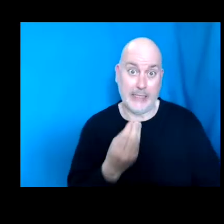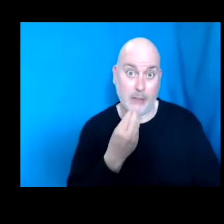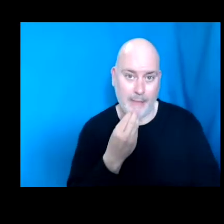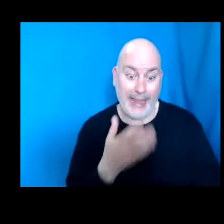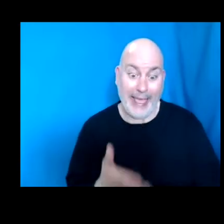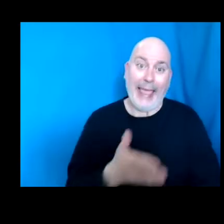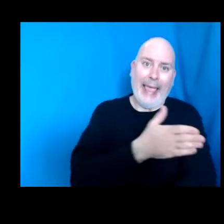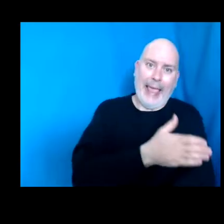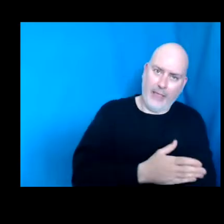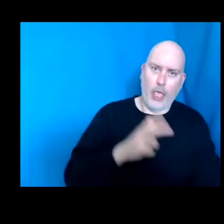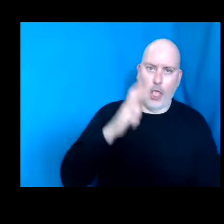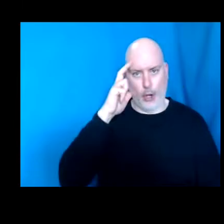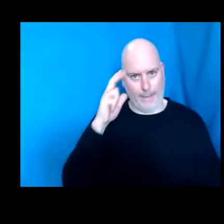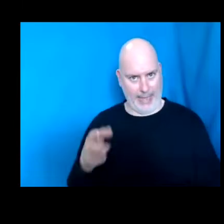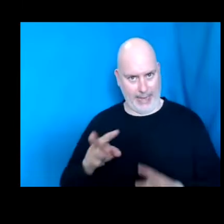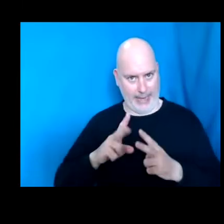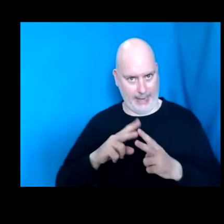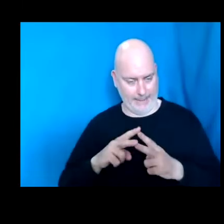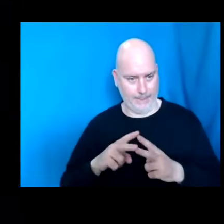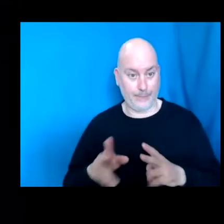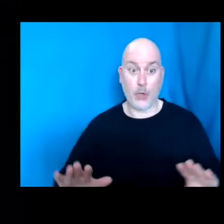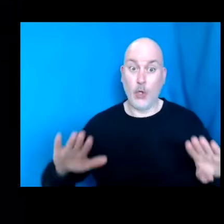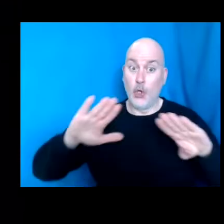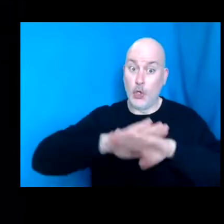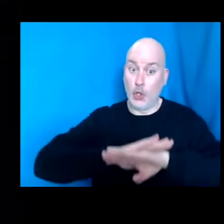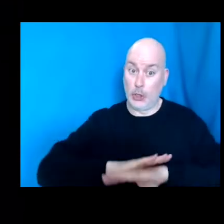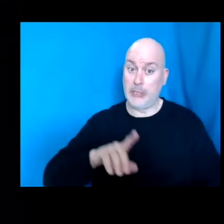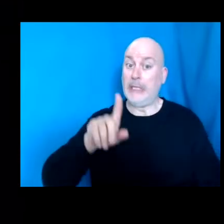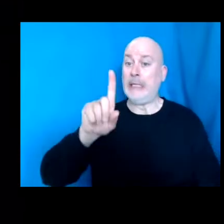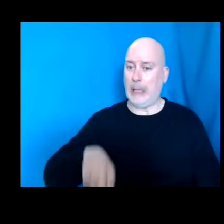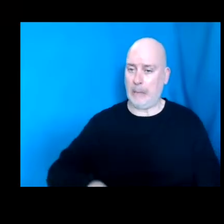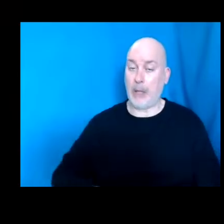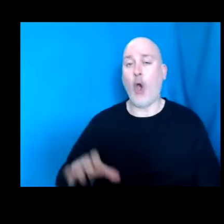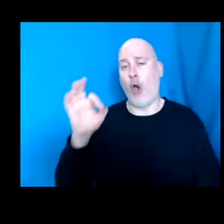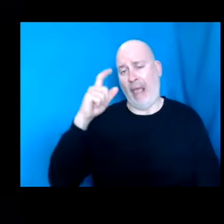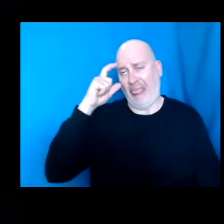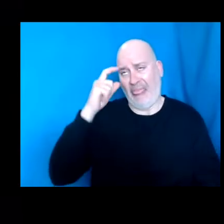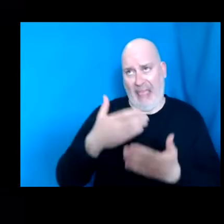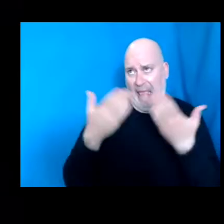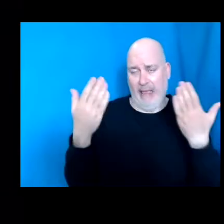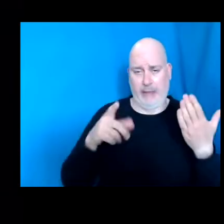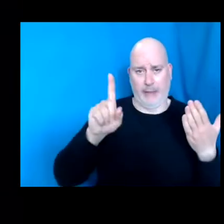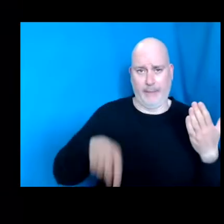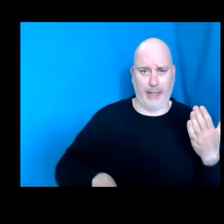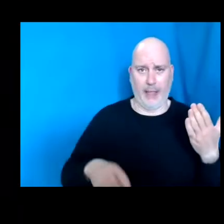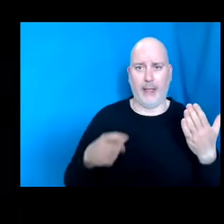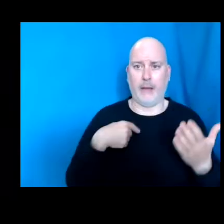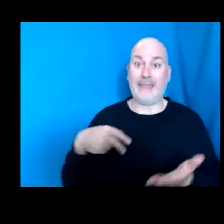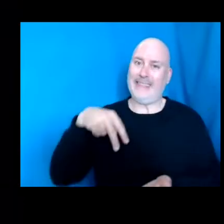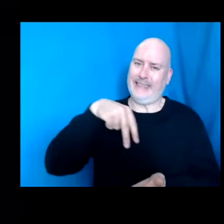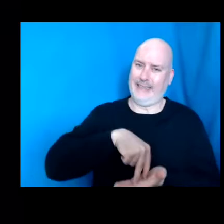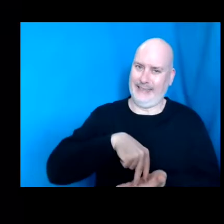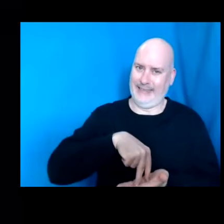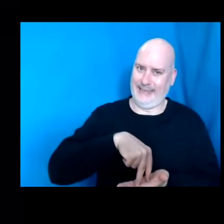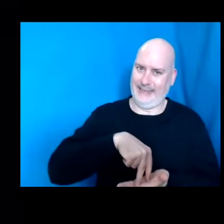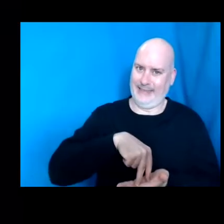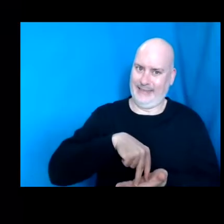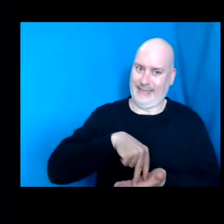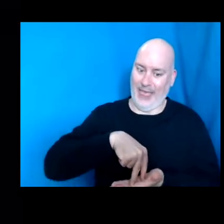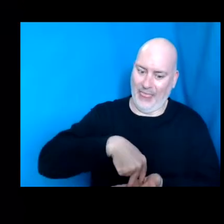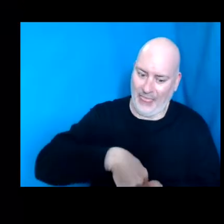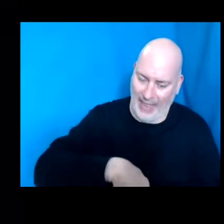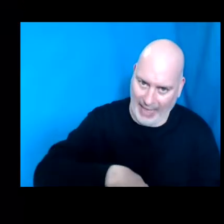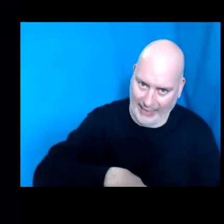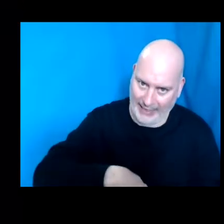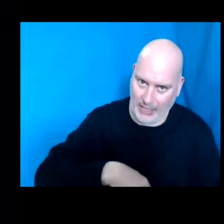dormir. Por la noche, y también lo podemos hacer durante el día, mantener al niño incorporado hacia adelante para que